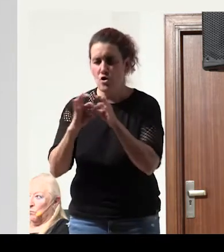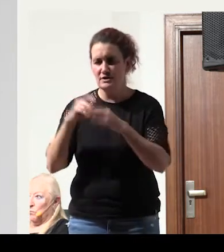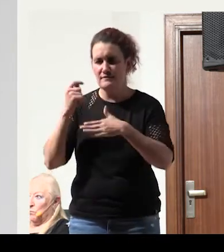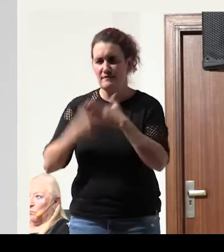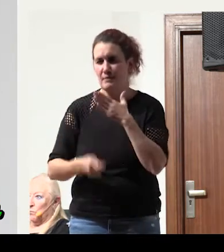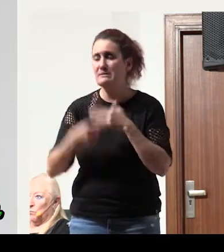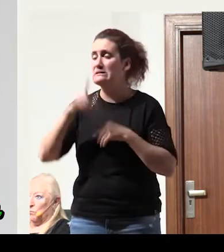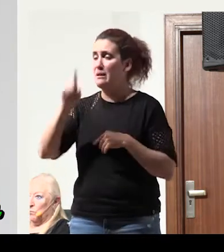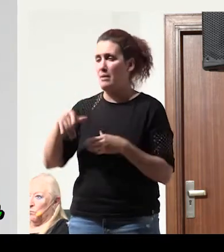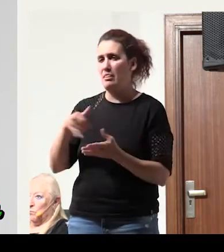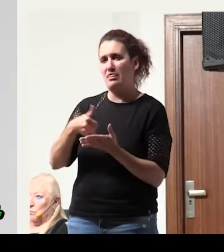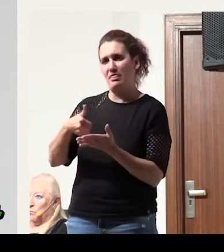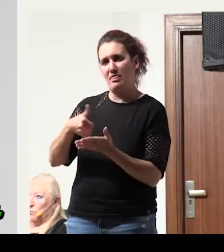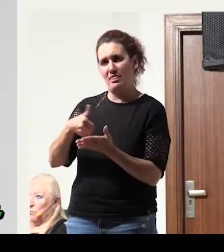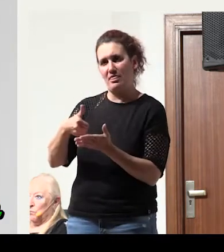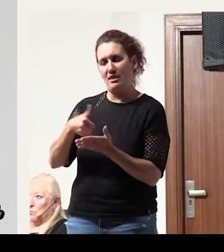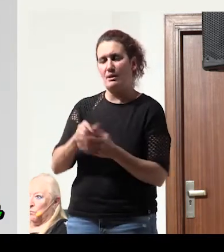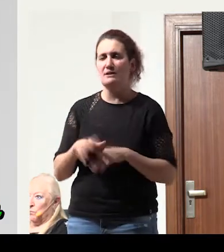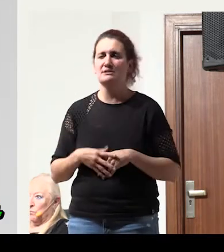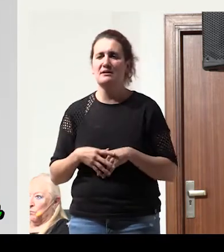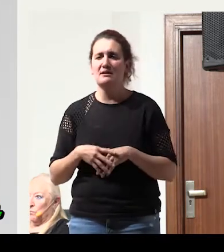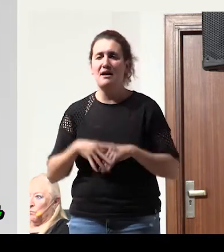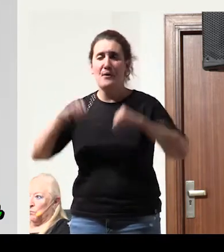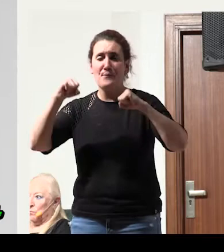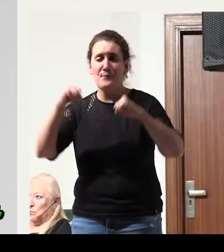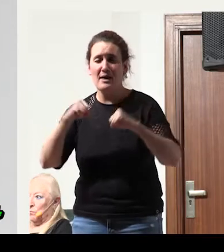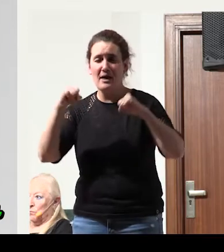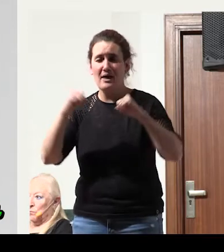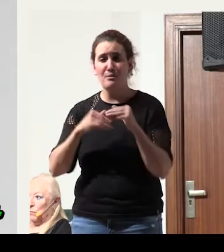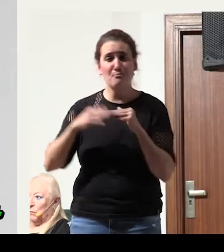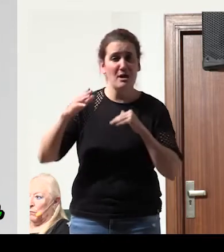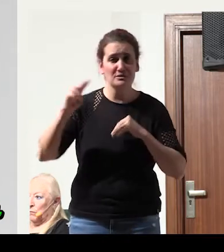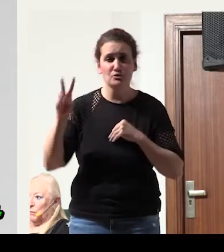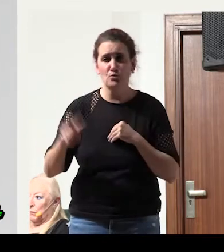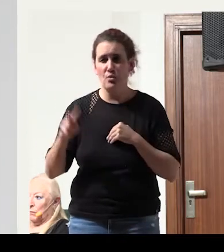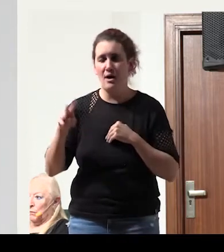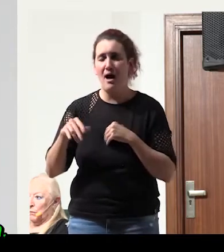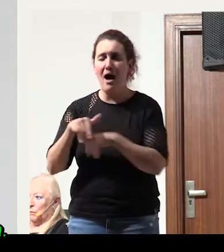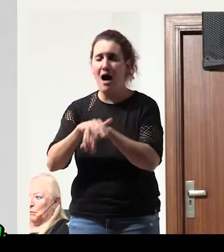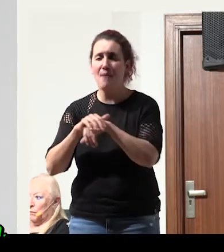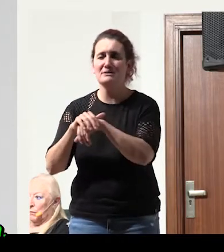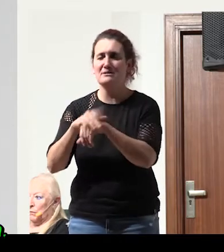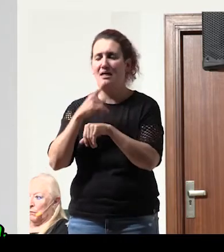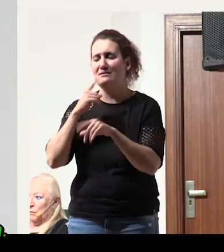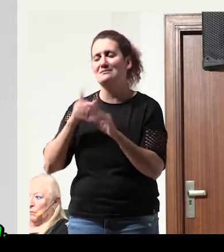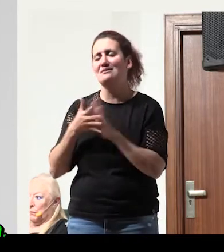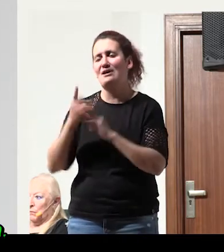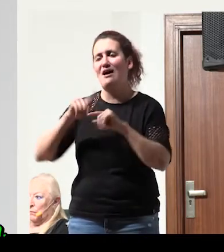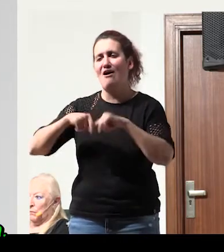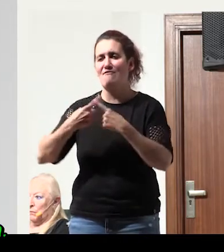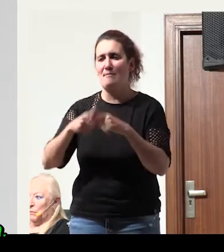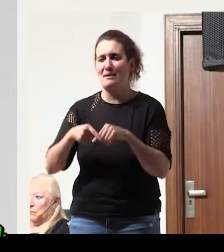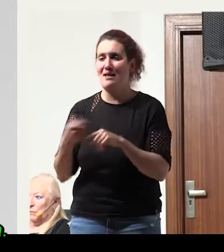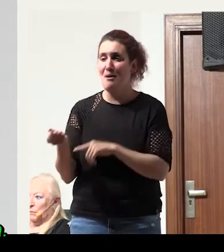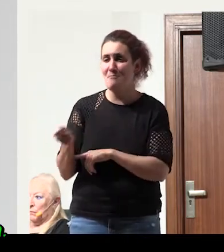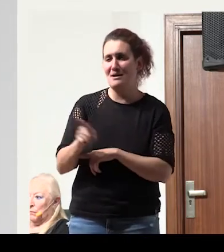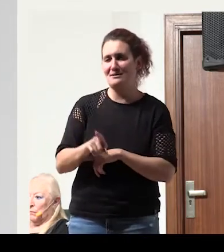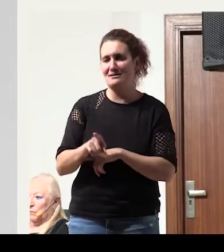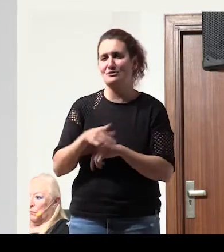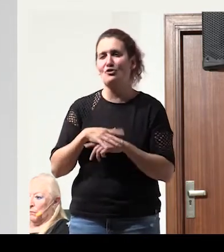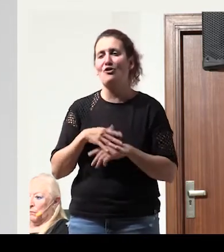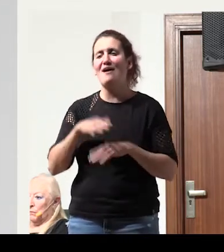débiles. En la vejez, más que nunca, la amistad es familia, parentesco, garantía de